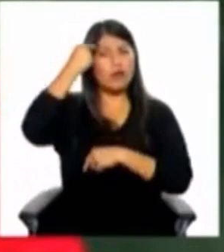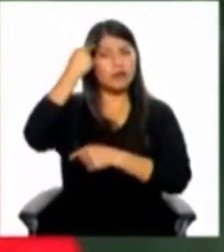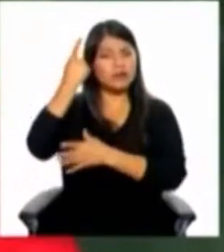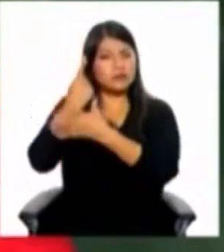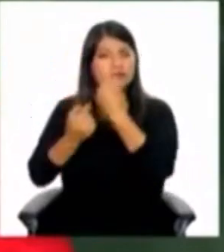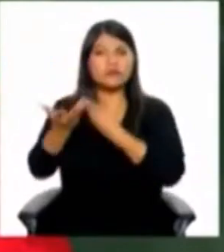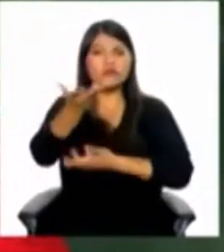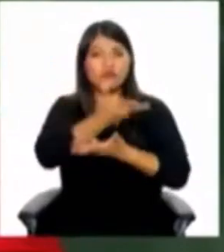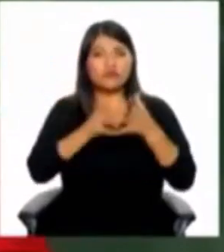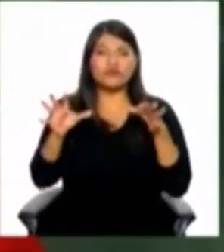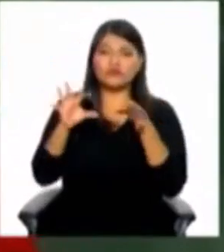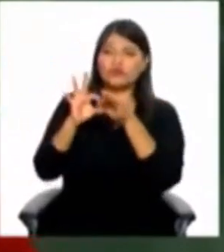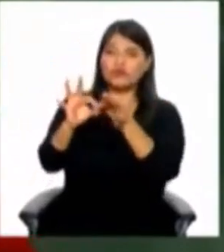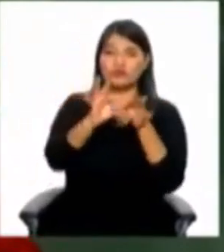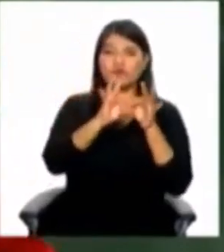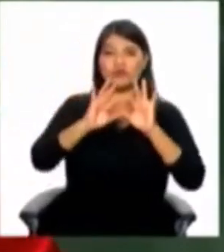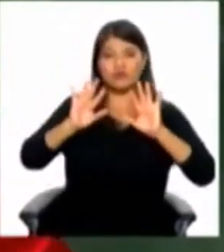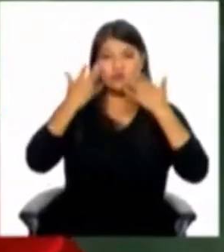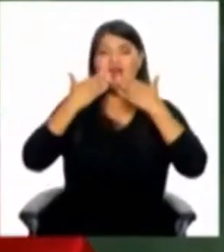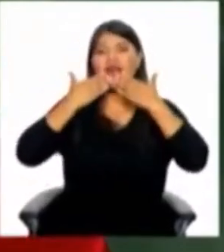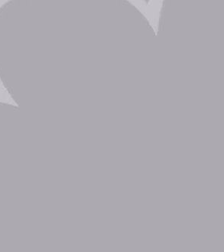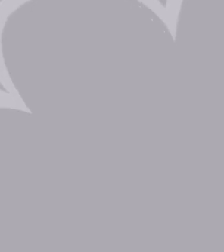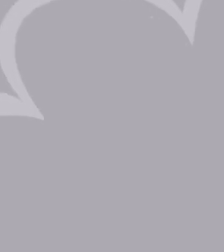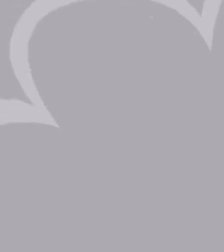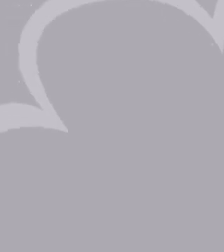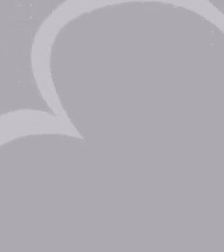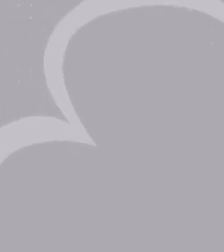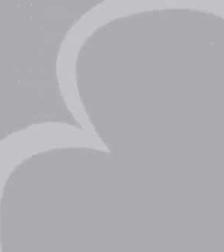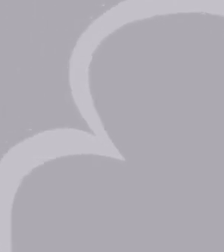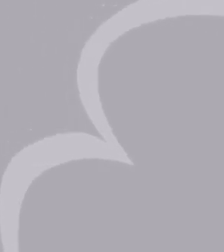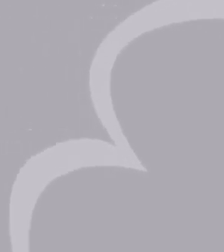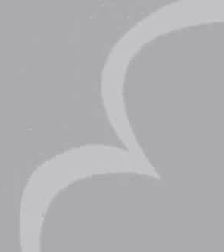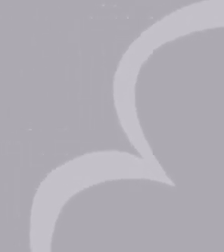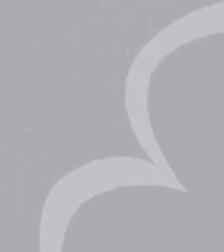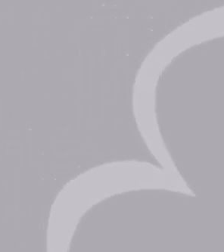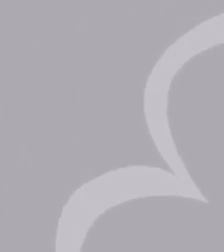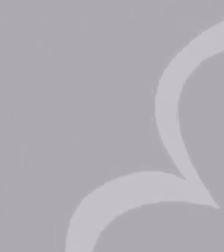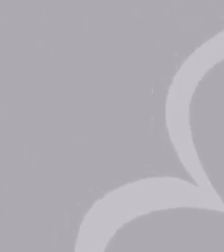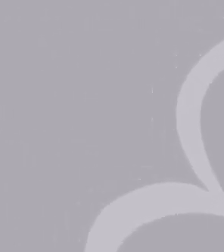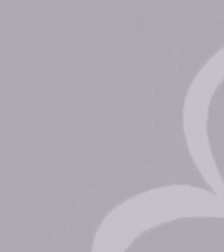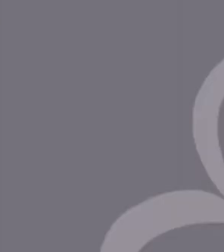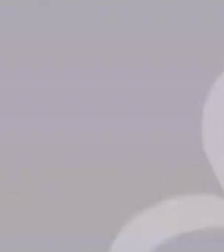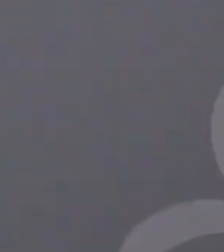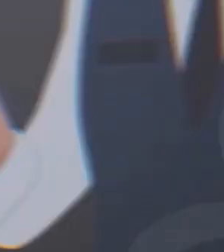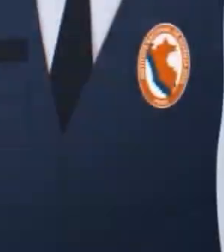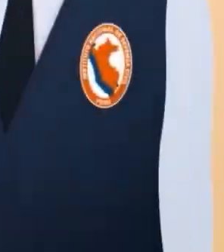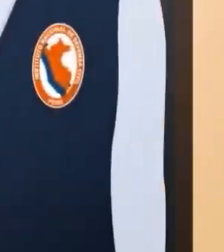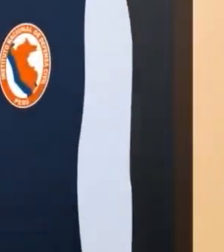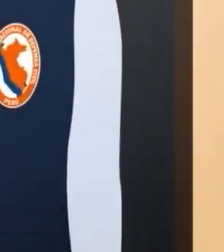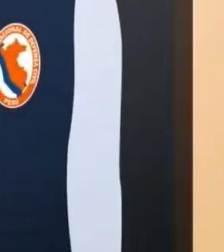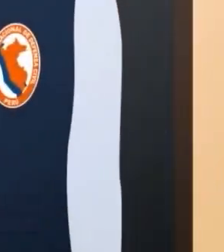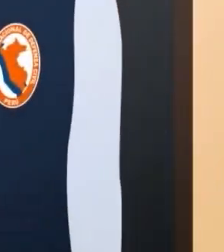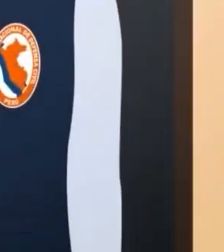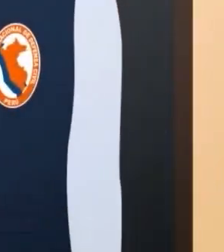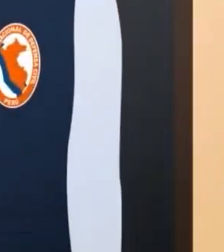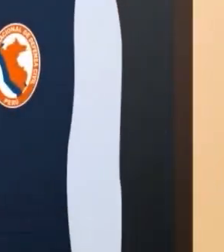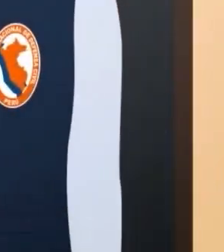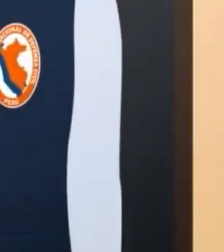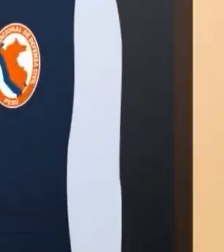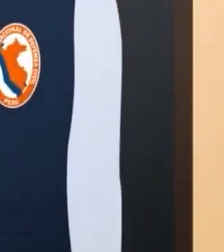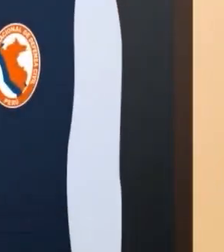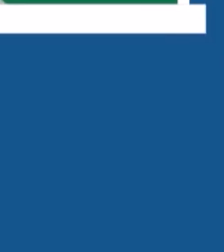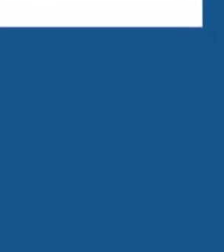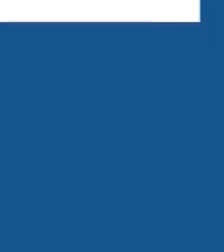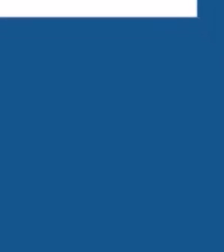viva la humanidad. Thank you very much. Prepárate ante lluvias intensas. Si estás en el colegio,